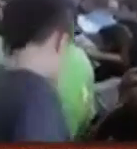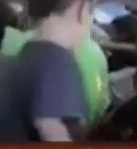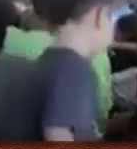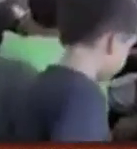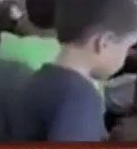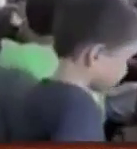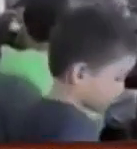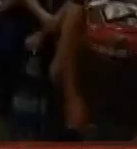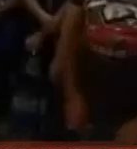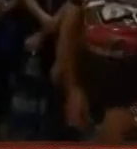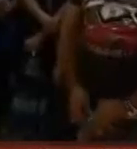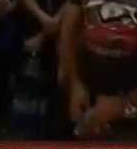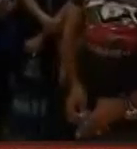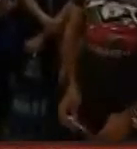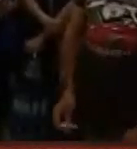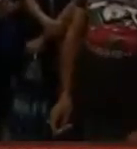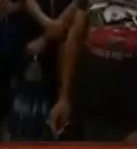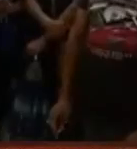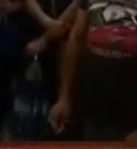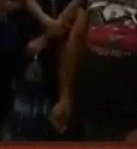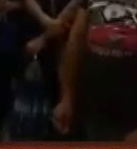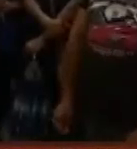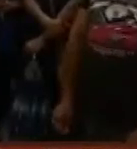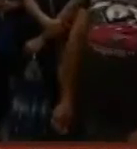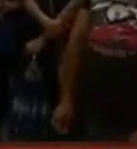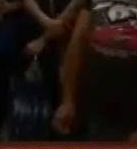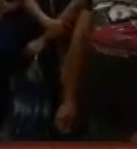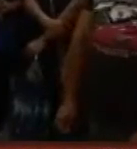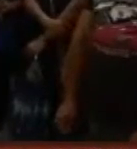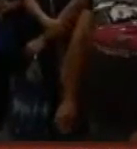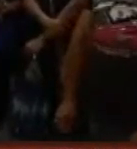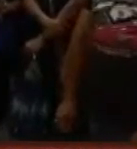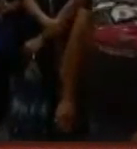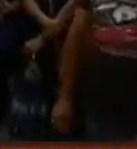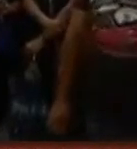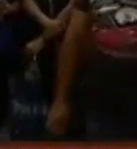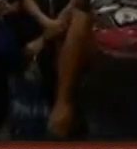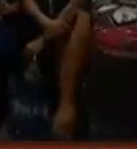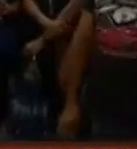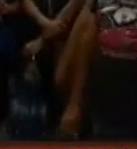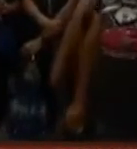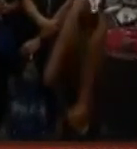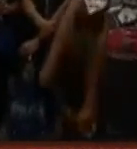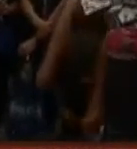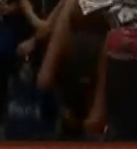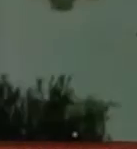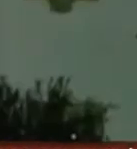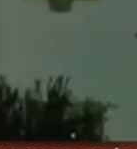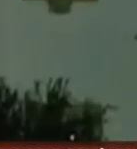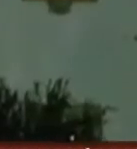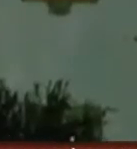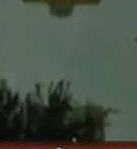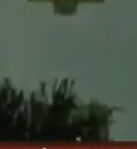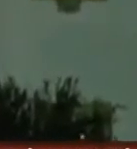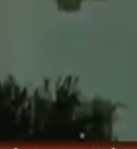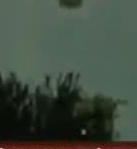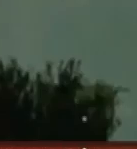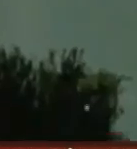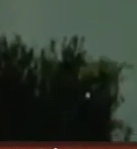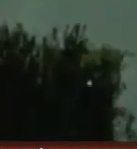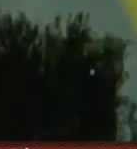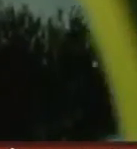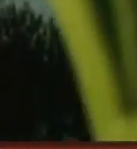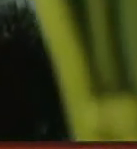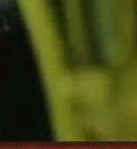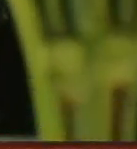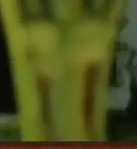Iván Gabriel Aguilera Salas, hijo de Juan Gabriel, a quien le expresó de manera personal sus condolencias y el reconocimiento a nombre del